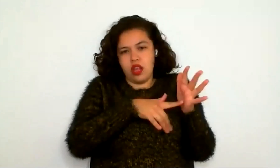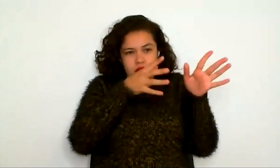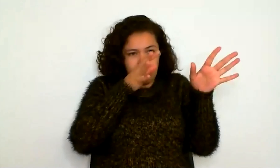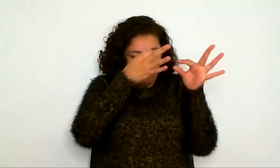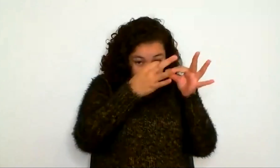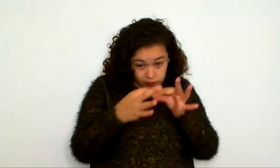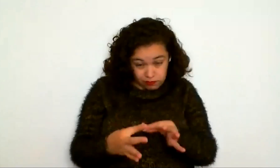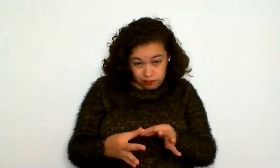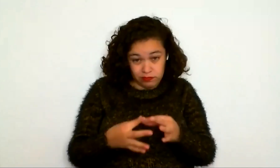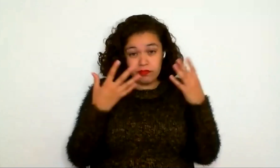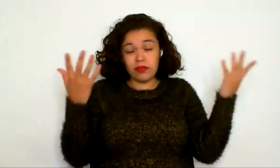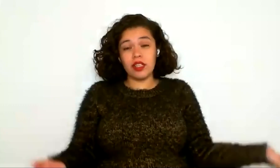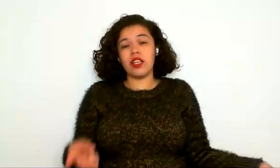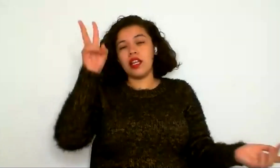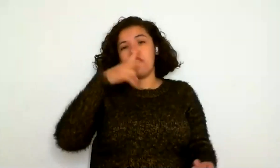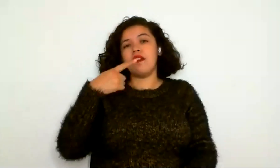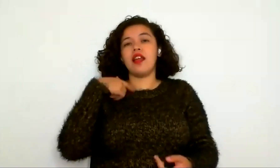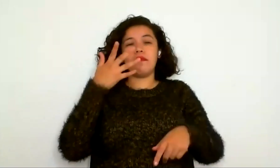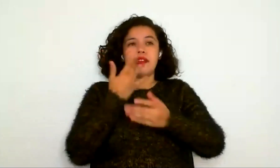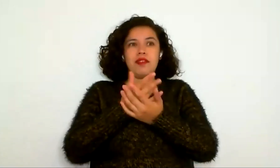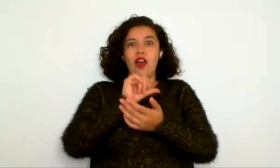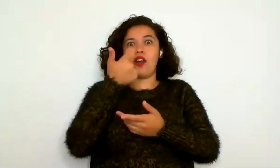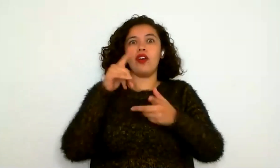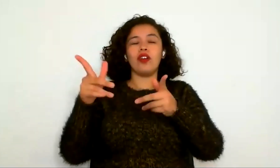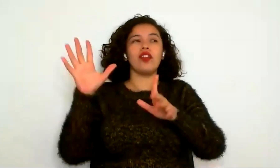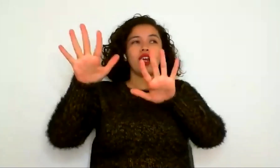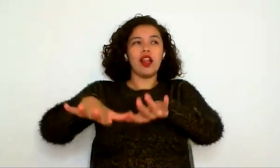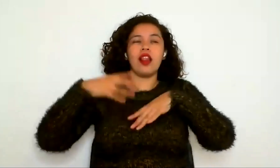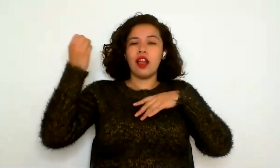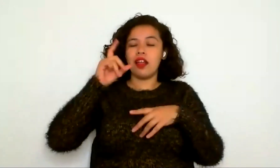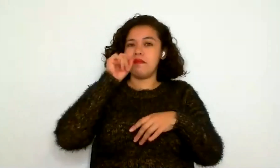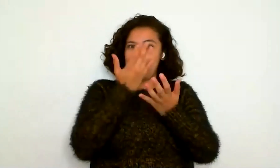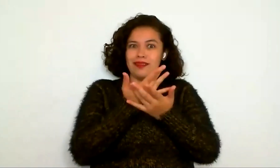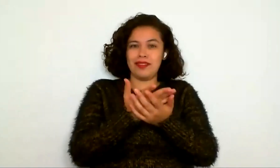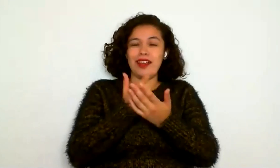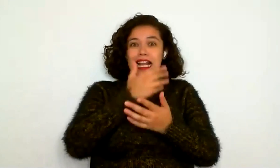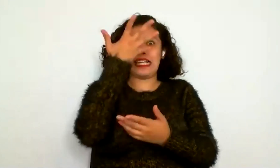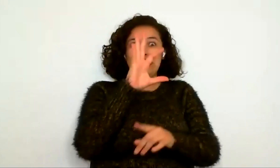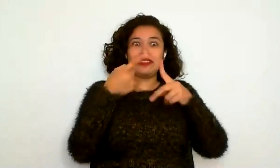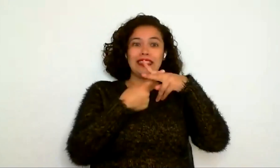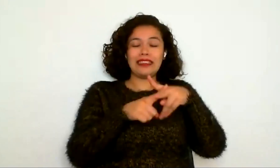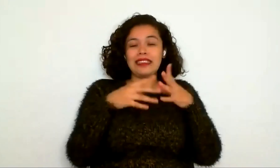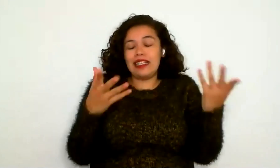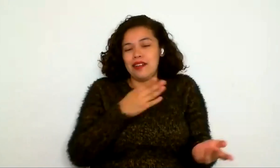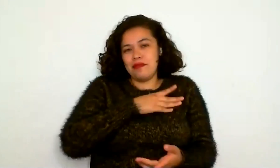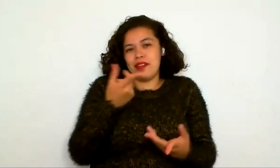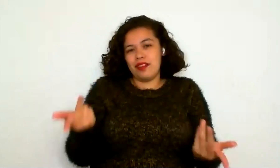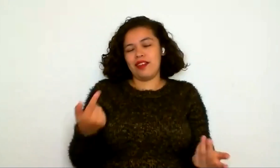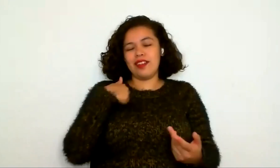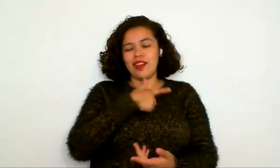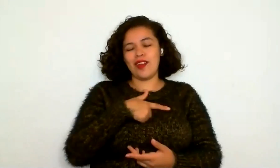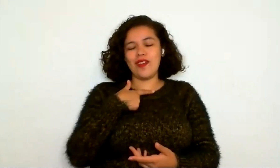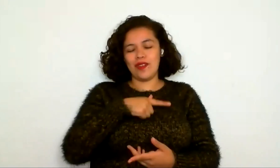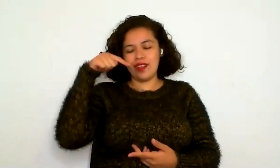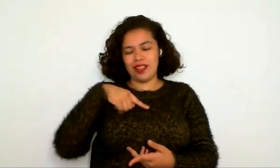concretos y la verdad es que a mí ya me están esperando en otra ponencia también que tenía a las 5. Pero bueno, siempre muy, muy gustosa de